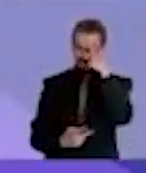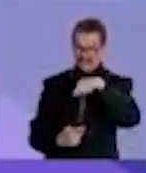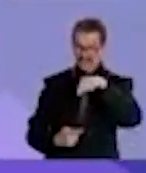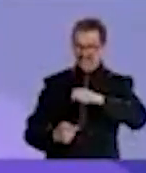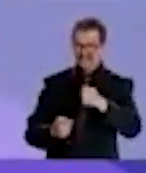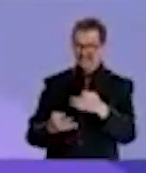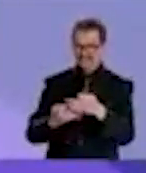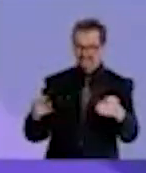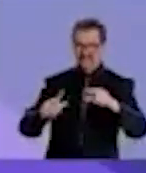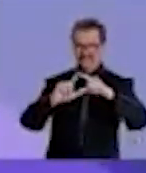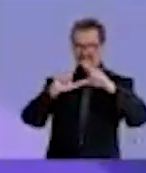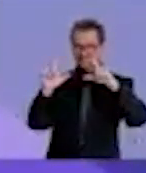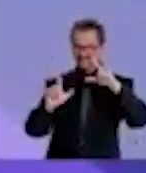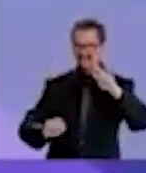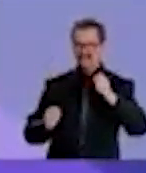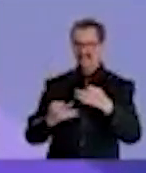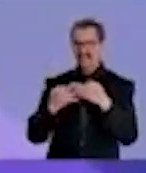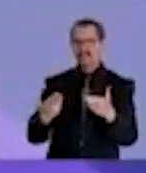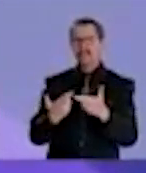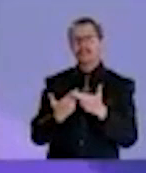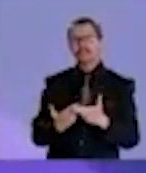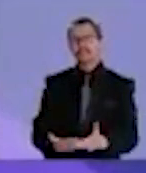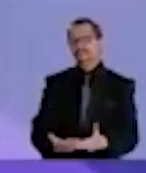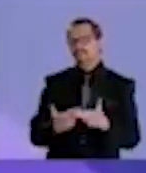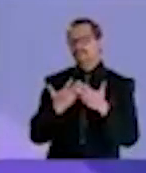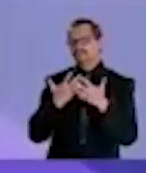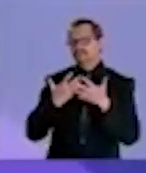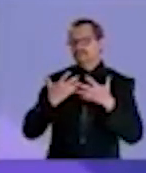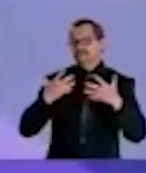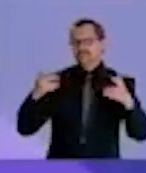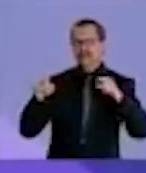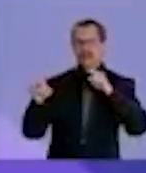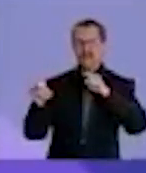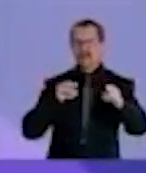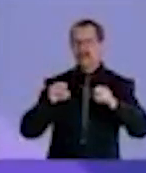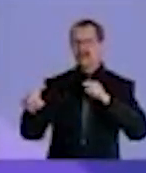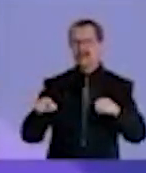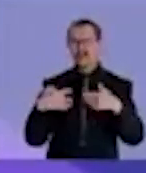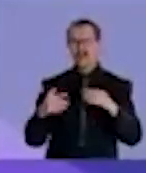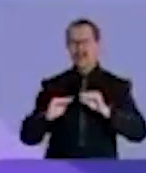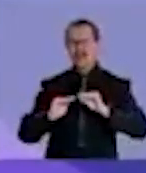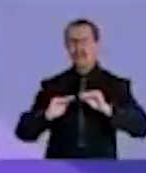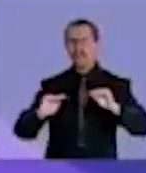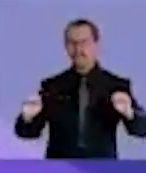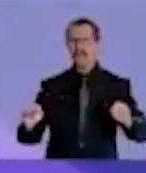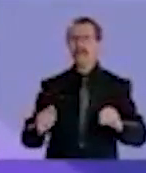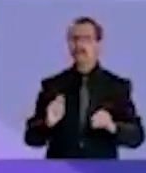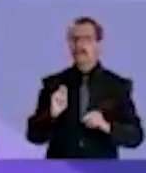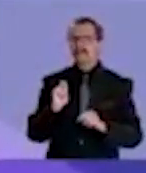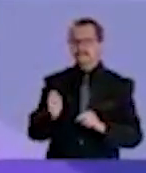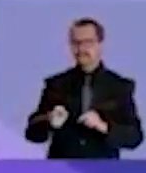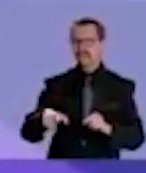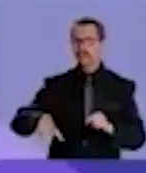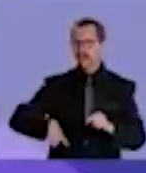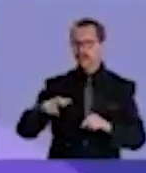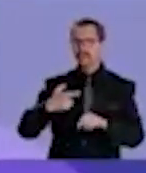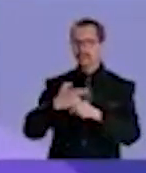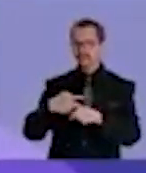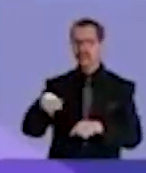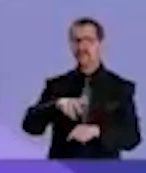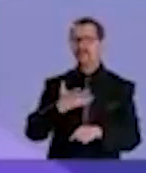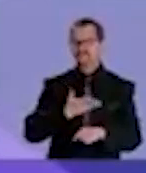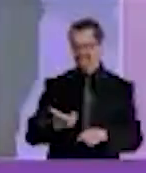si tenemos grande patrimonio en el gobierno de la república podemos utilizar evidentemente una